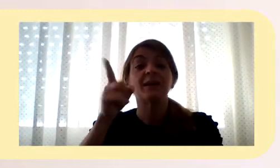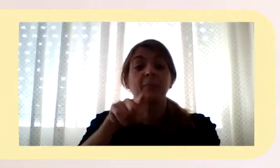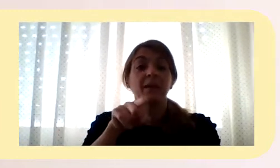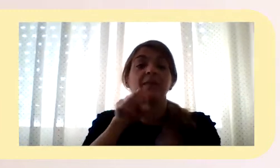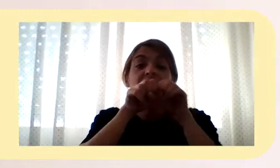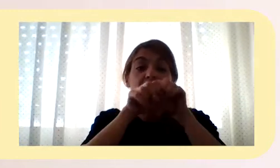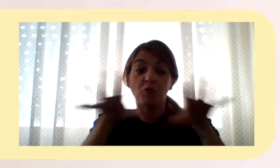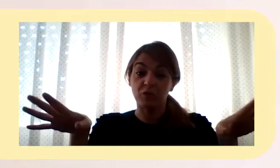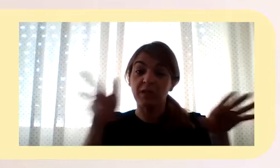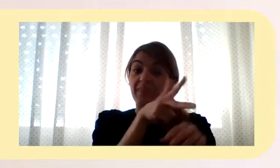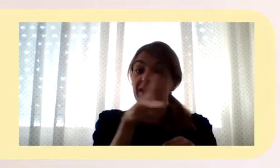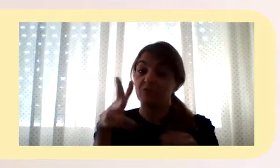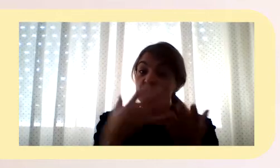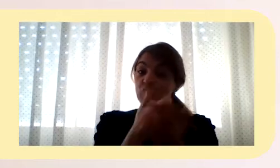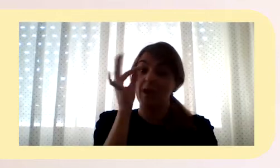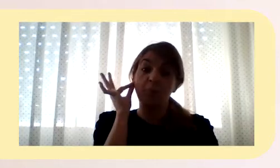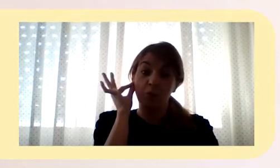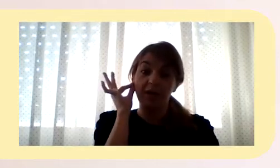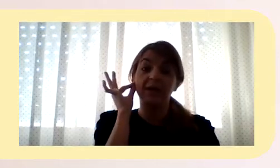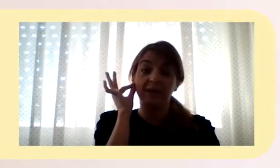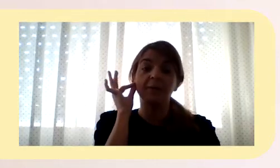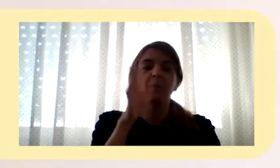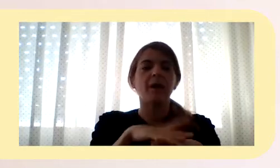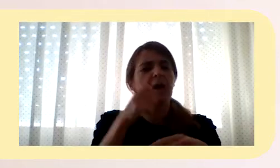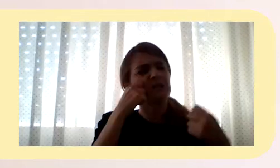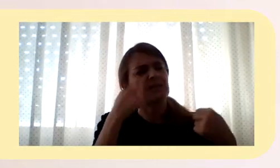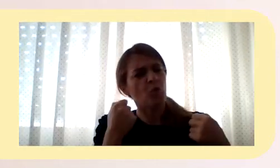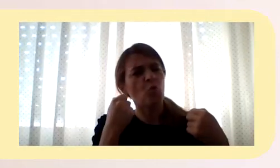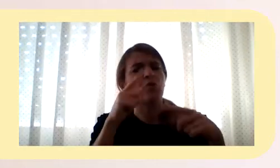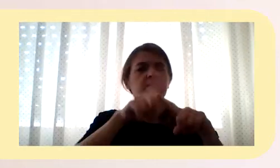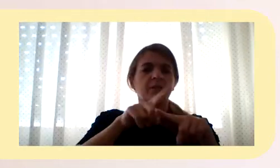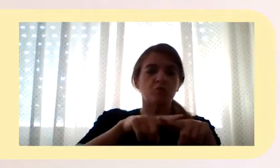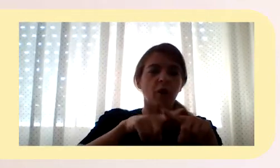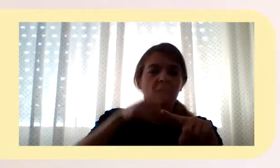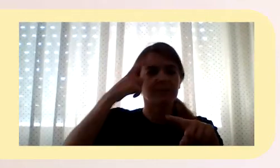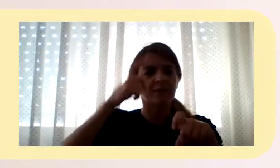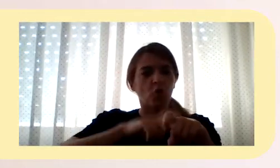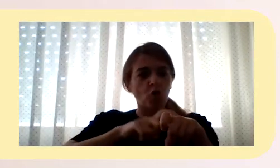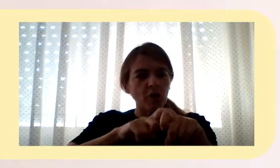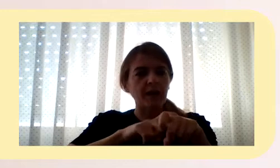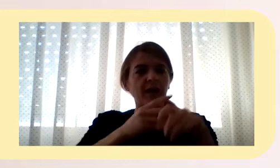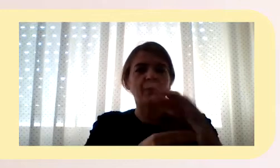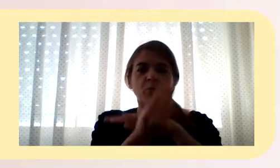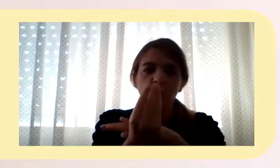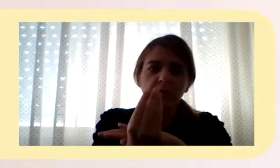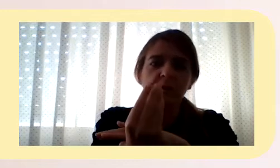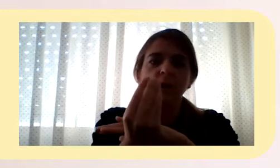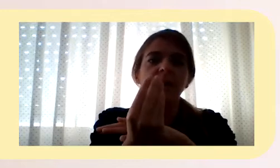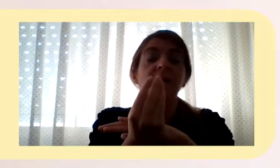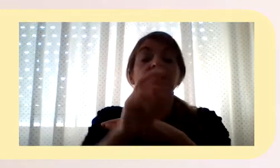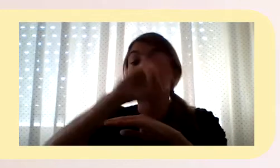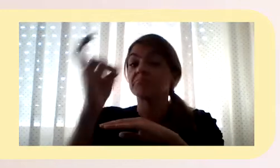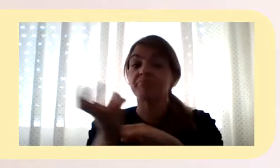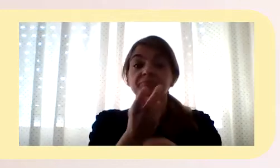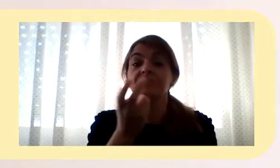reivindicar el derecho de todas las mujeres a gozar de una salud tanto sexual, psicológica, reproductiva, etcétera, una salud